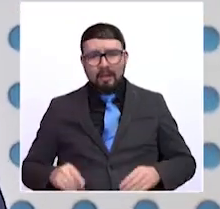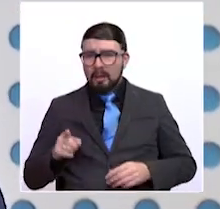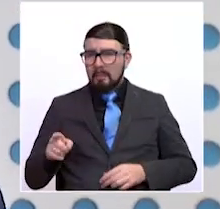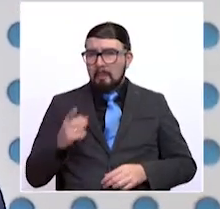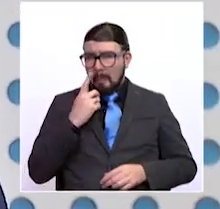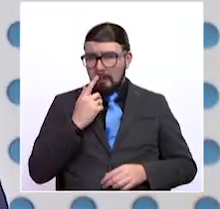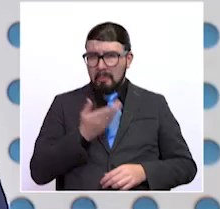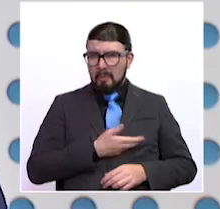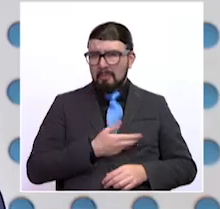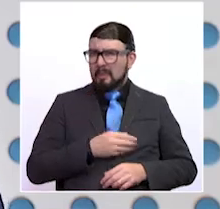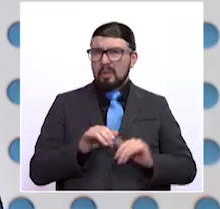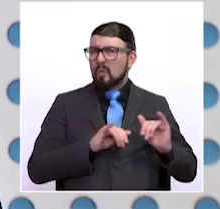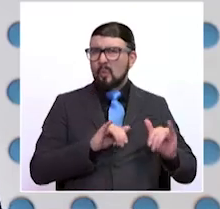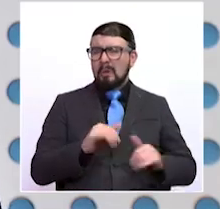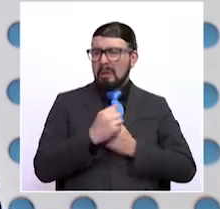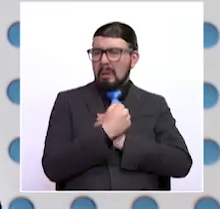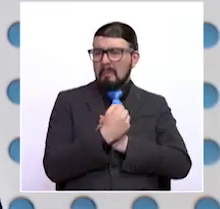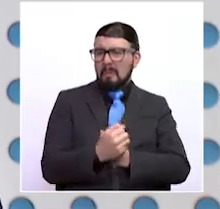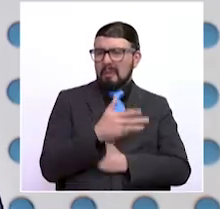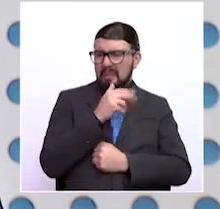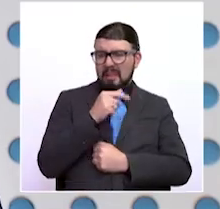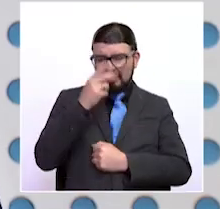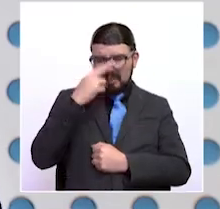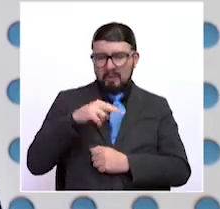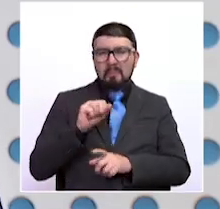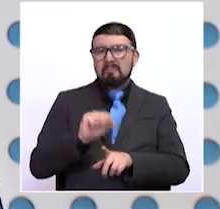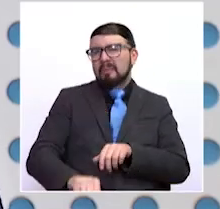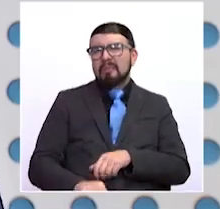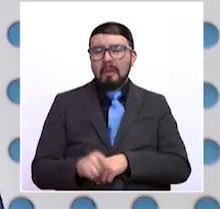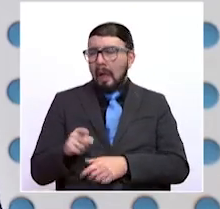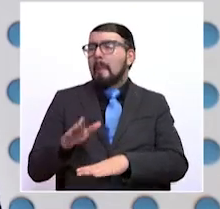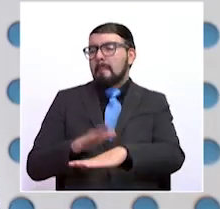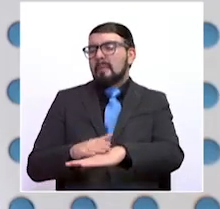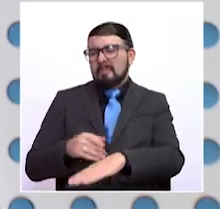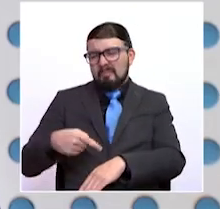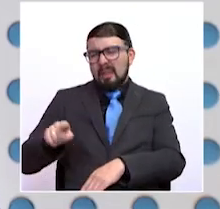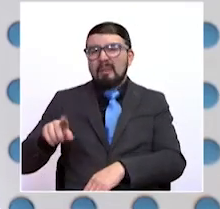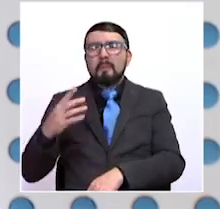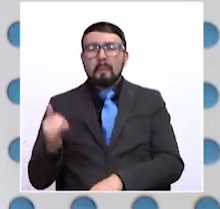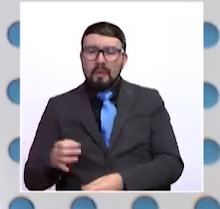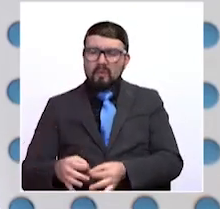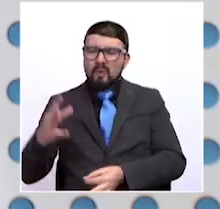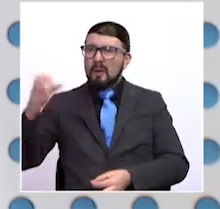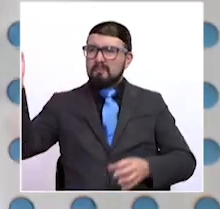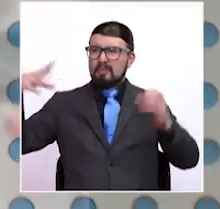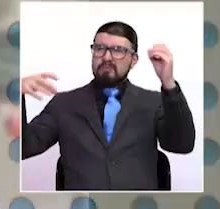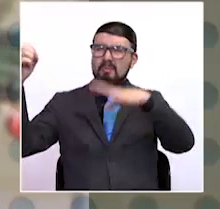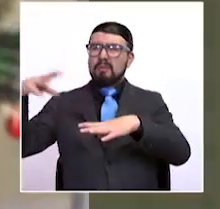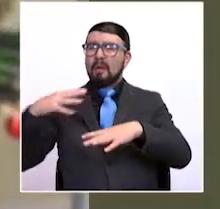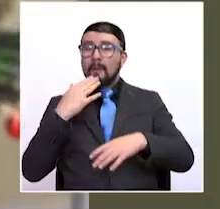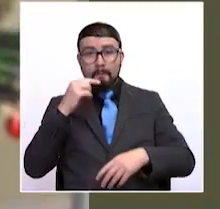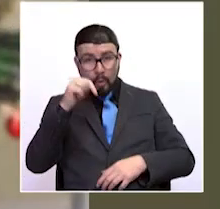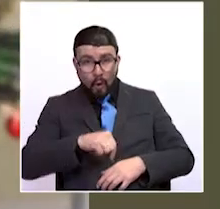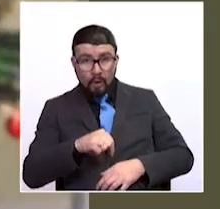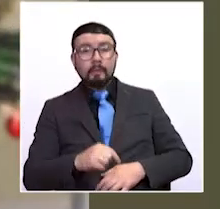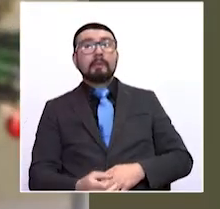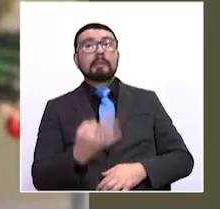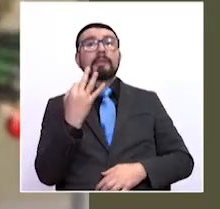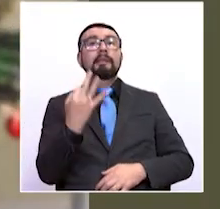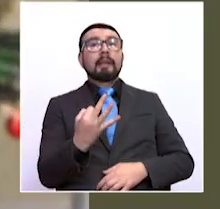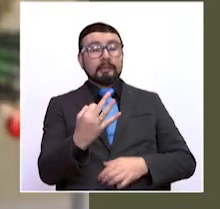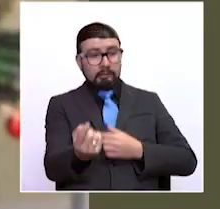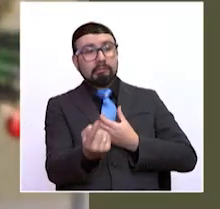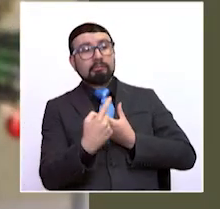sus hijos, les permiten quemar pólvora. Y por ejemplo hoy ya van 3 pacientes que han